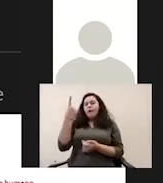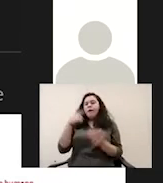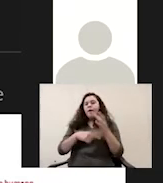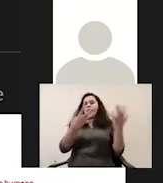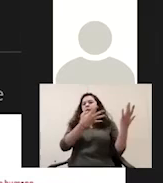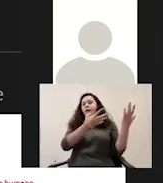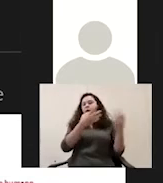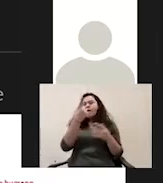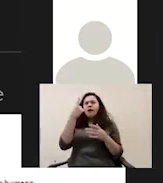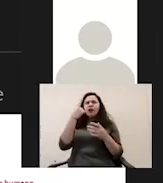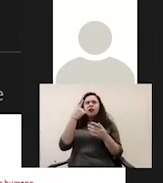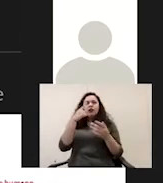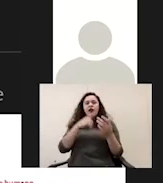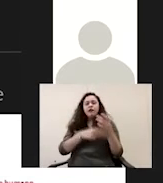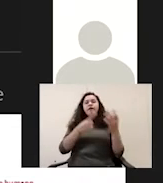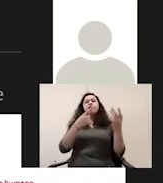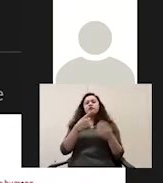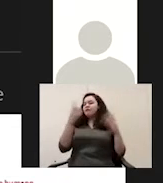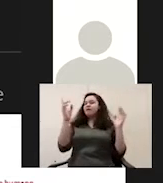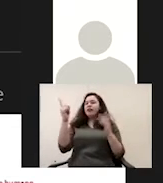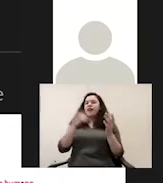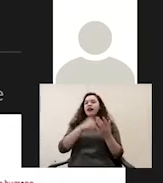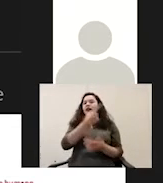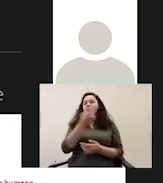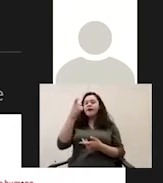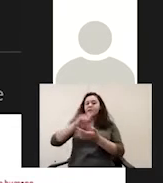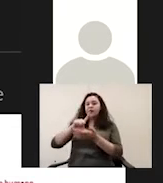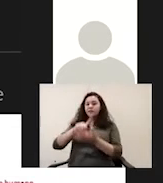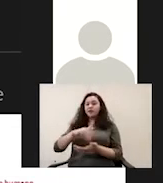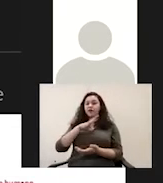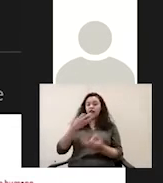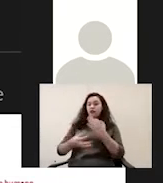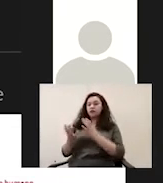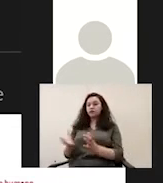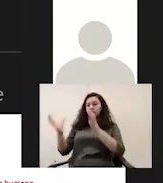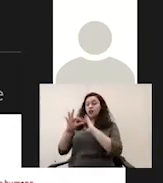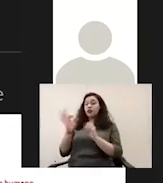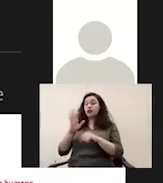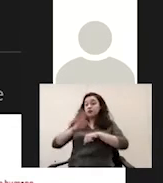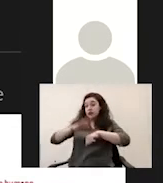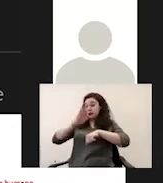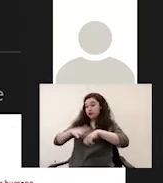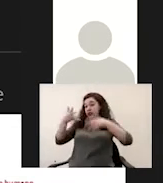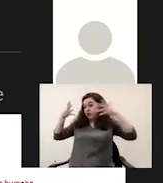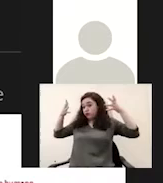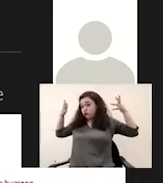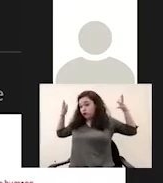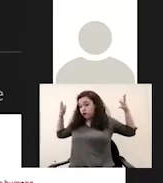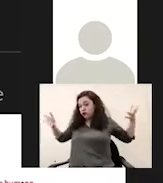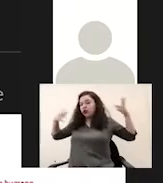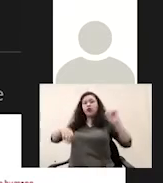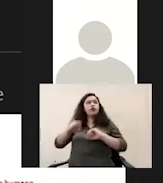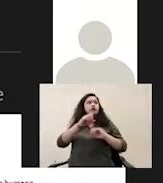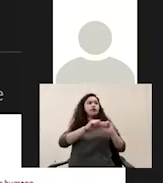que tenemos la mayoría de nosotros en casa, pero puede haber depósitos que son de mayor cantidad o cisternas que son de